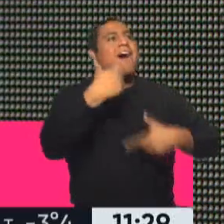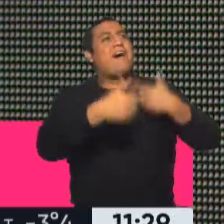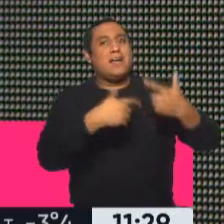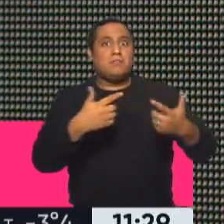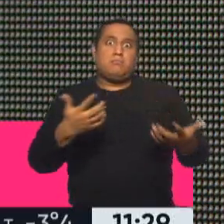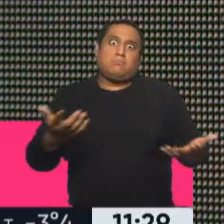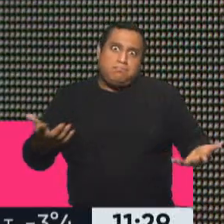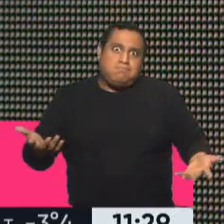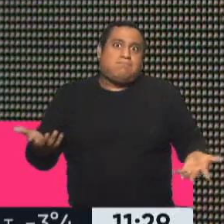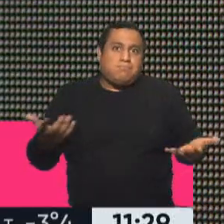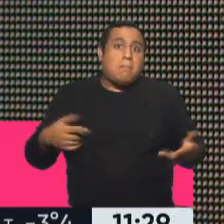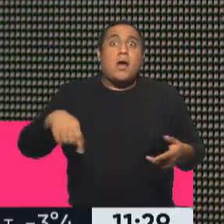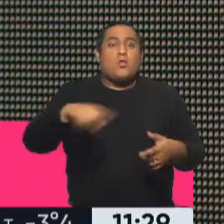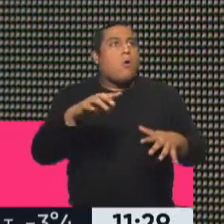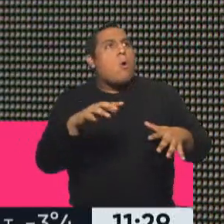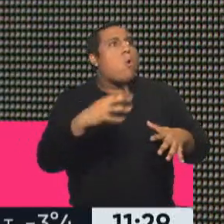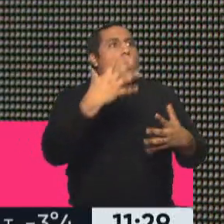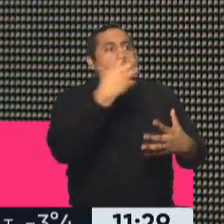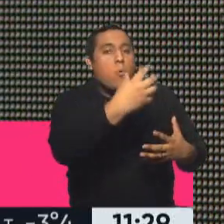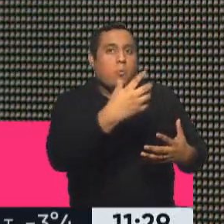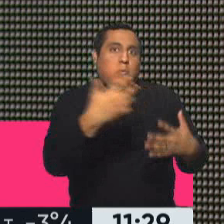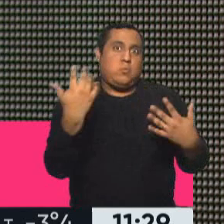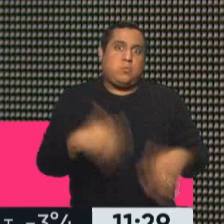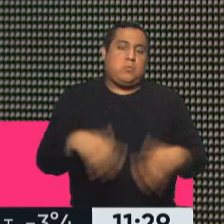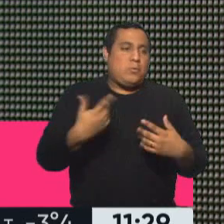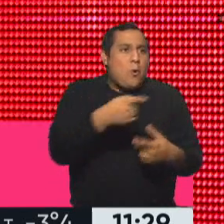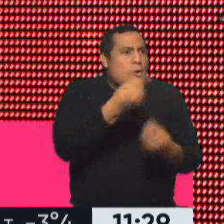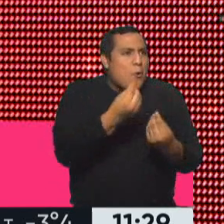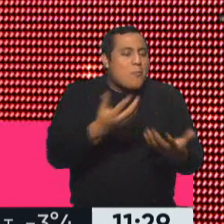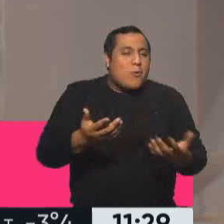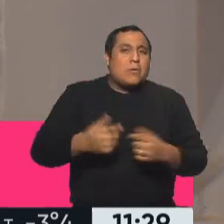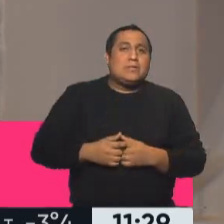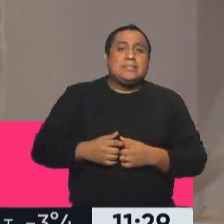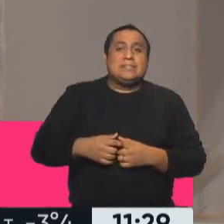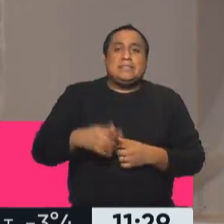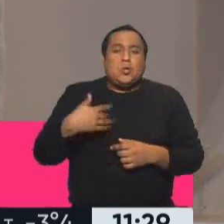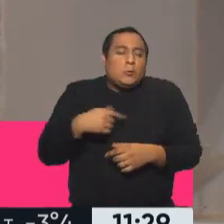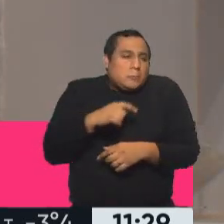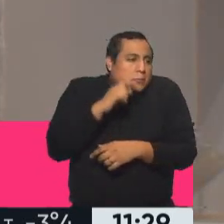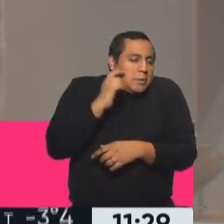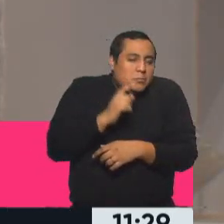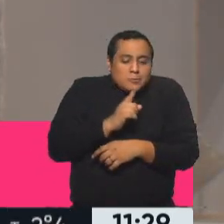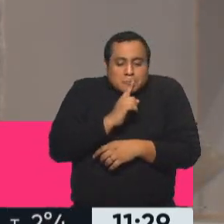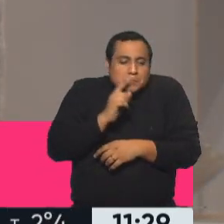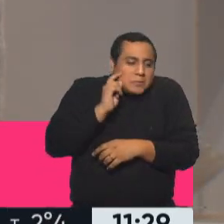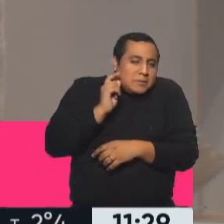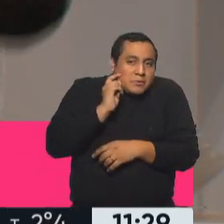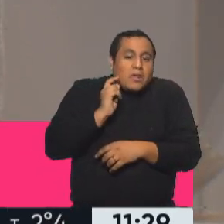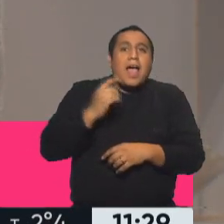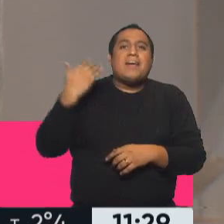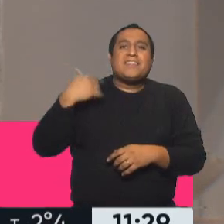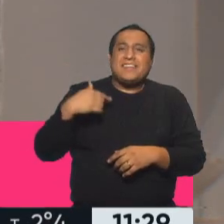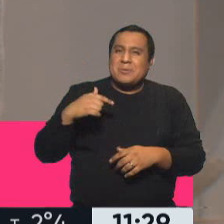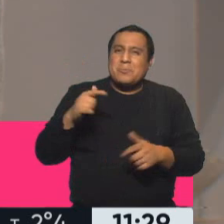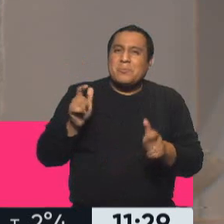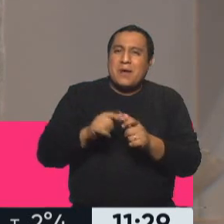tremendo, captando la atención del que está ahí mirando, del espectador. Súper introvertido, muy tímido. Uno de mis primeros programas, yo le decía